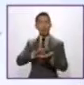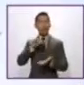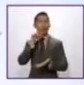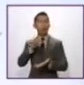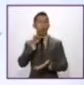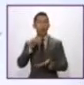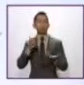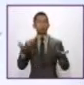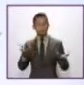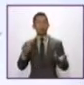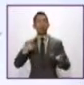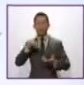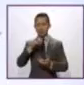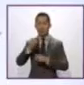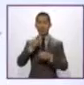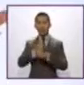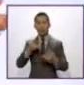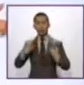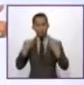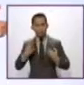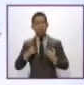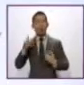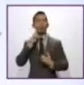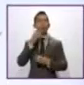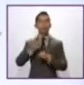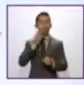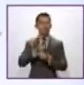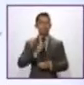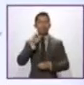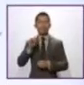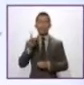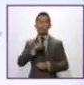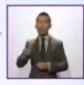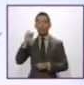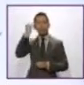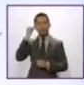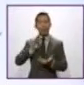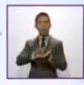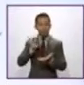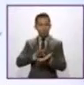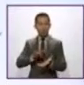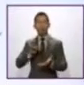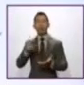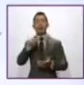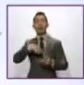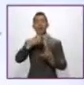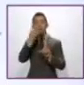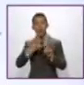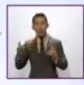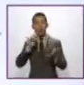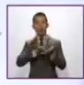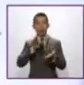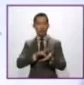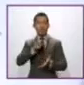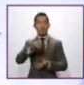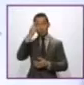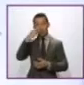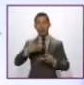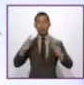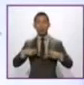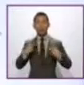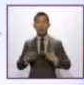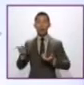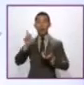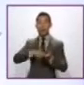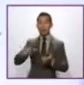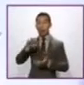los jóvenes, oportunidades a las mujeres, a nuestras comunidades indígenas, a nuestras comunidades LGBT, para que todas las personas que vivimos